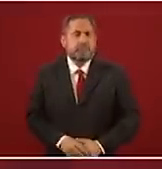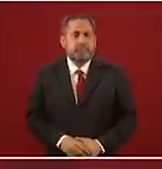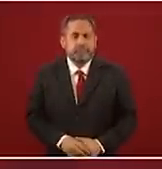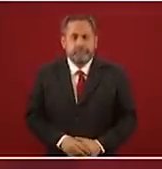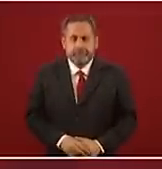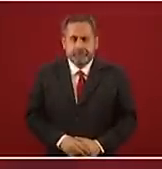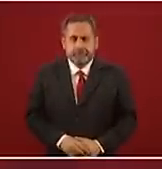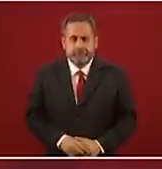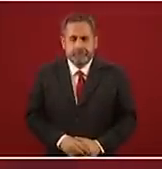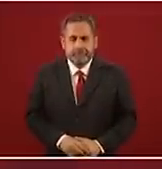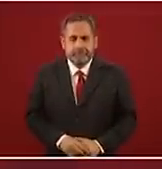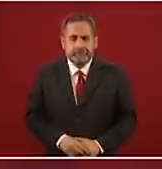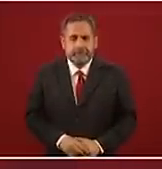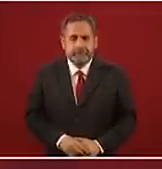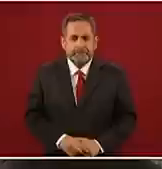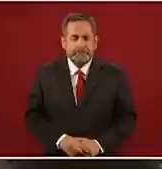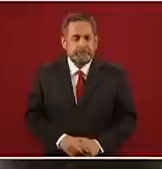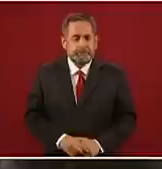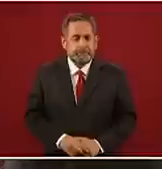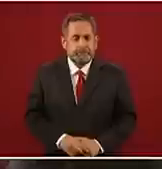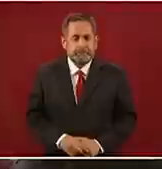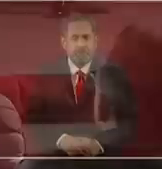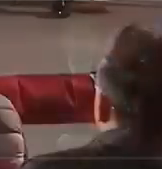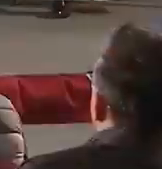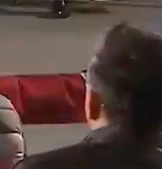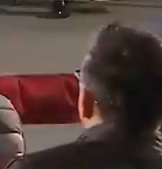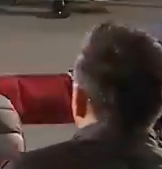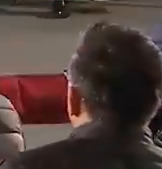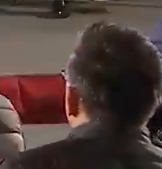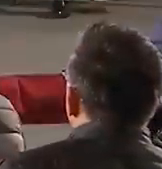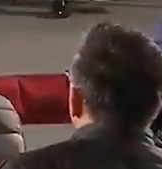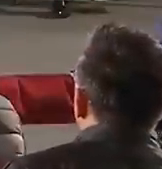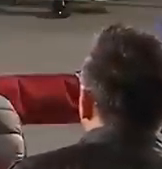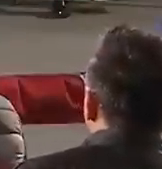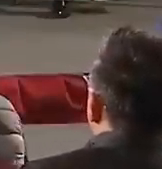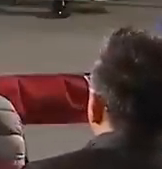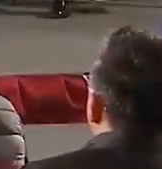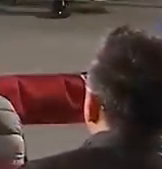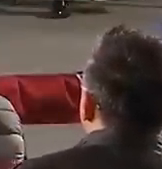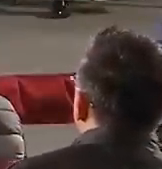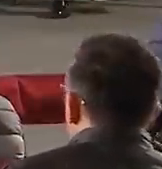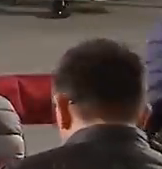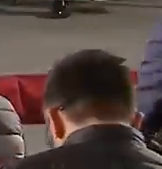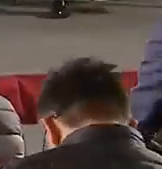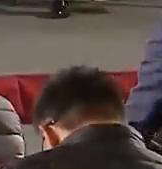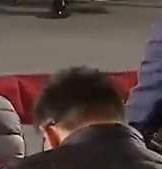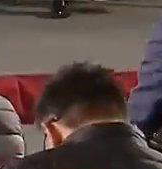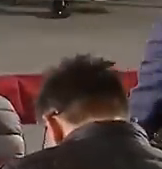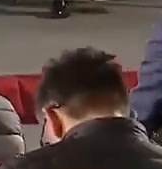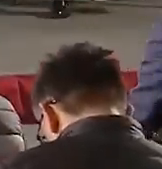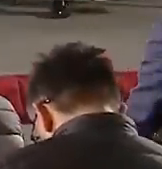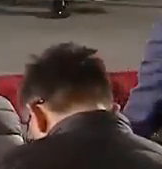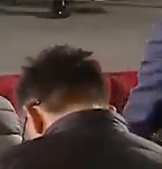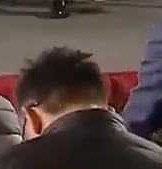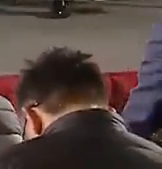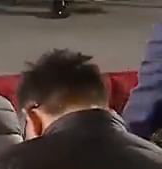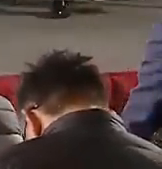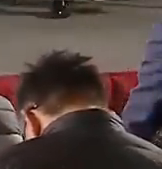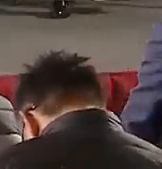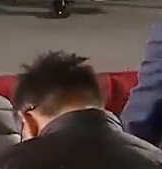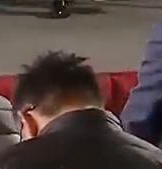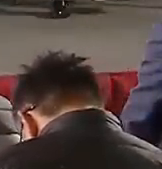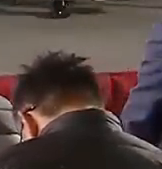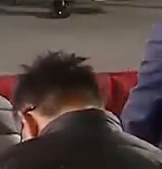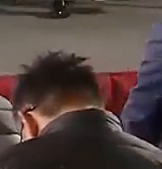Vamos a procurar, se está haciendo, que no se despida a nadie, ver qué